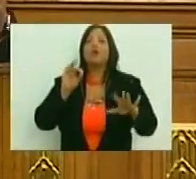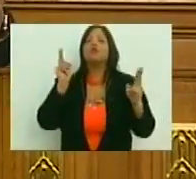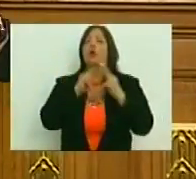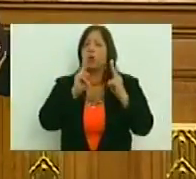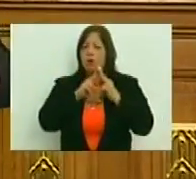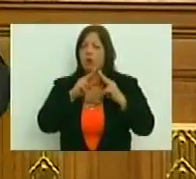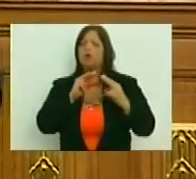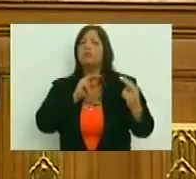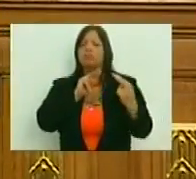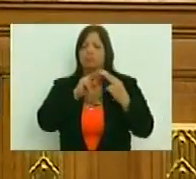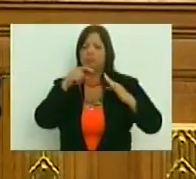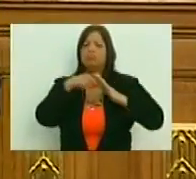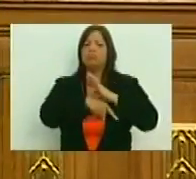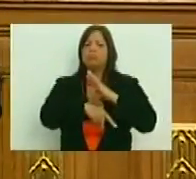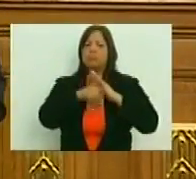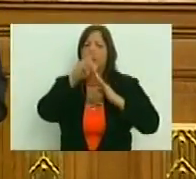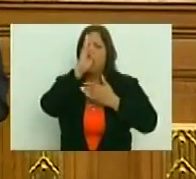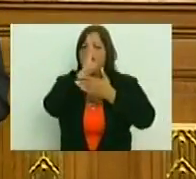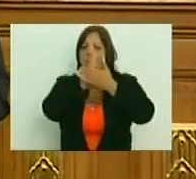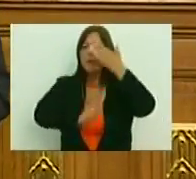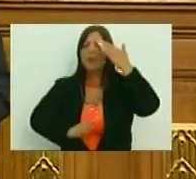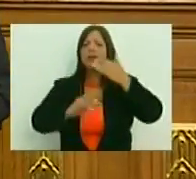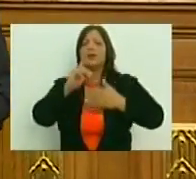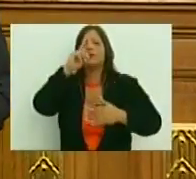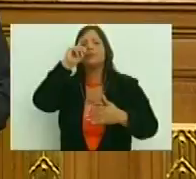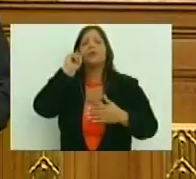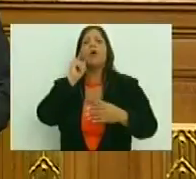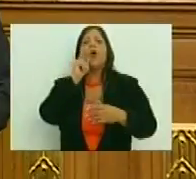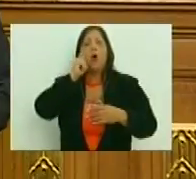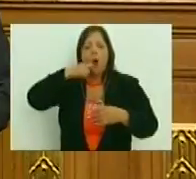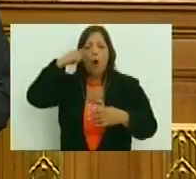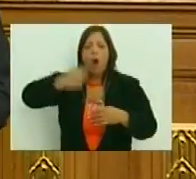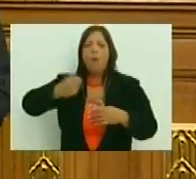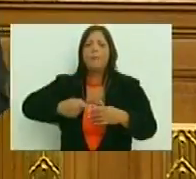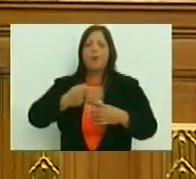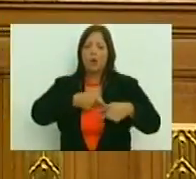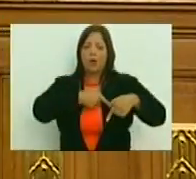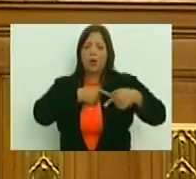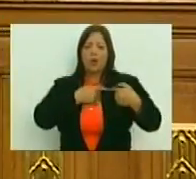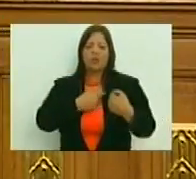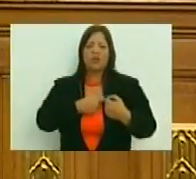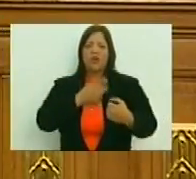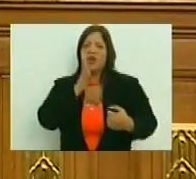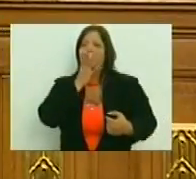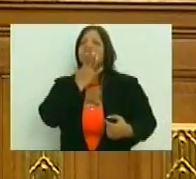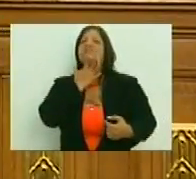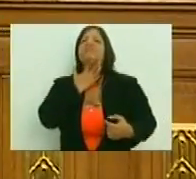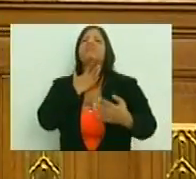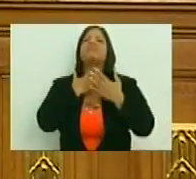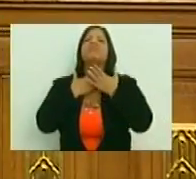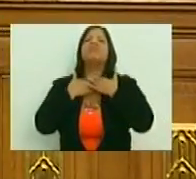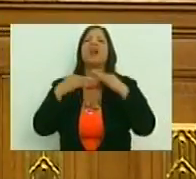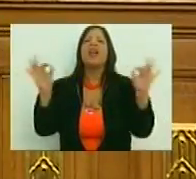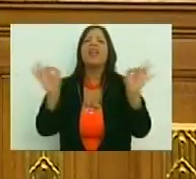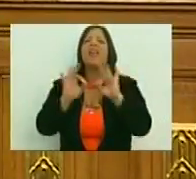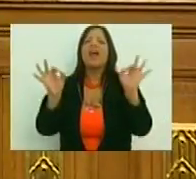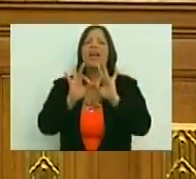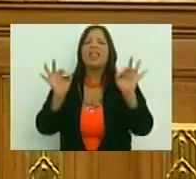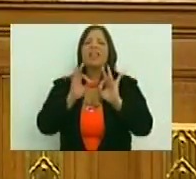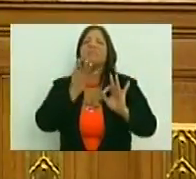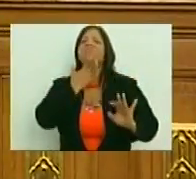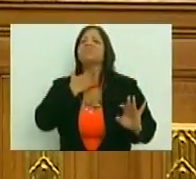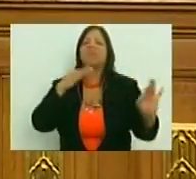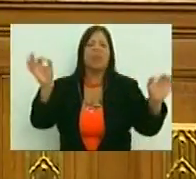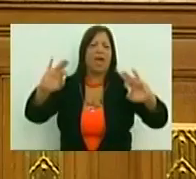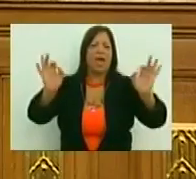lo conocemos. Un hombre humilde, un hombre que en su corazón no tiene ni un solo milímetro de